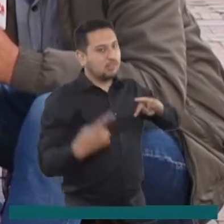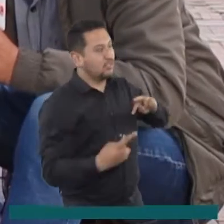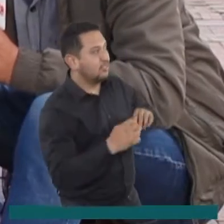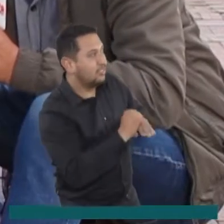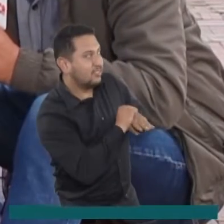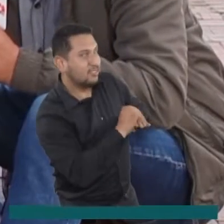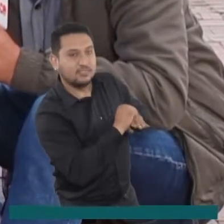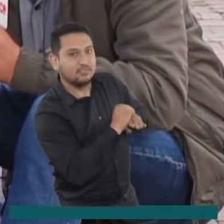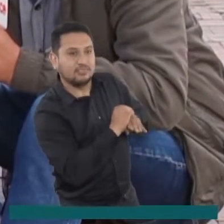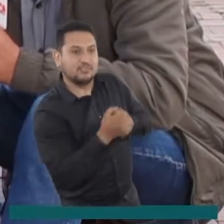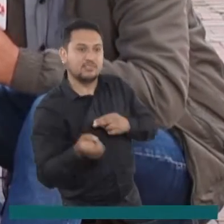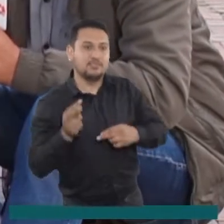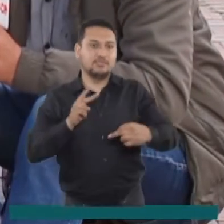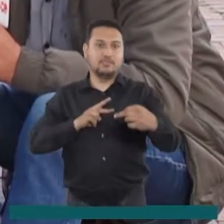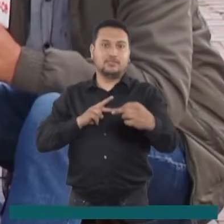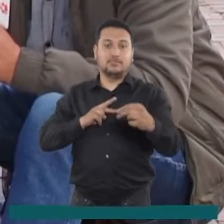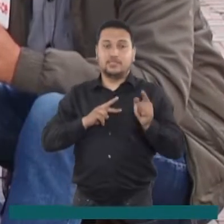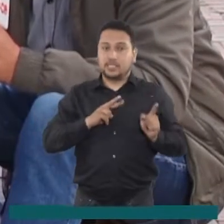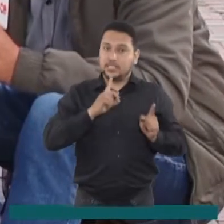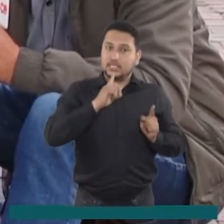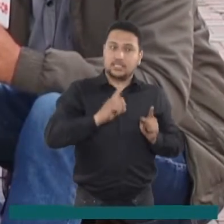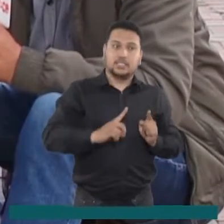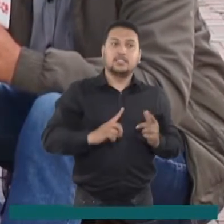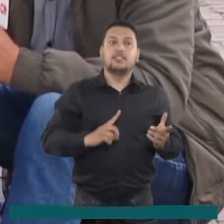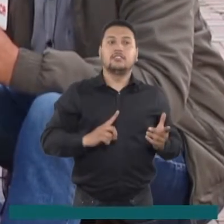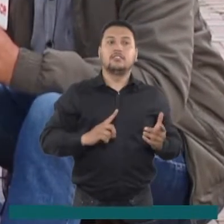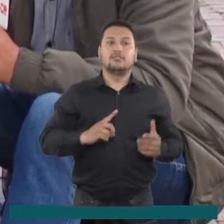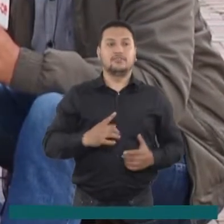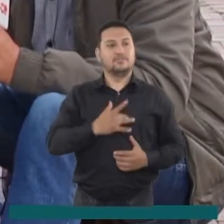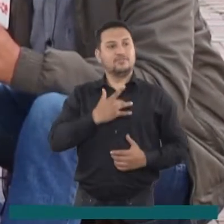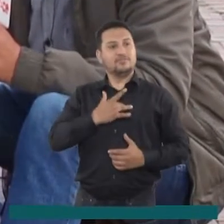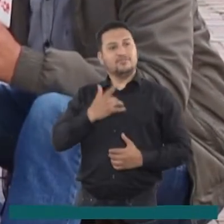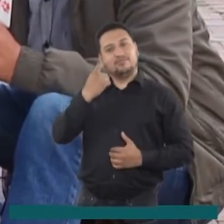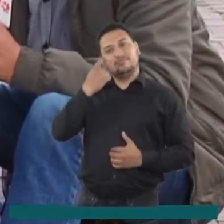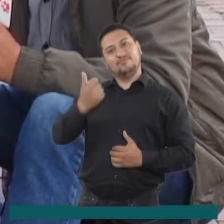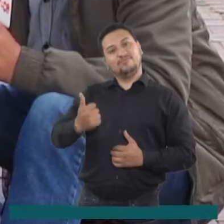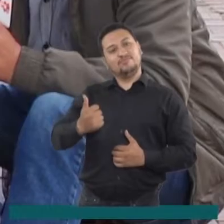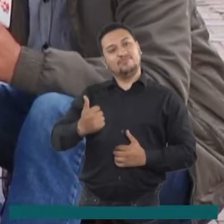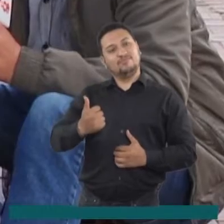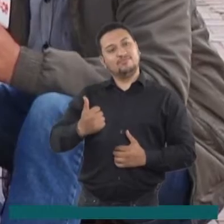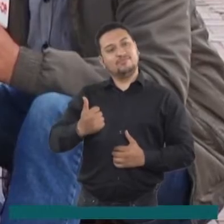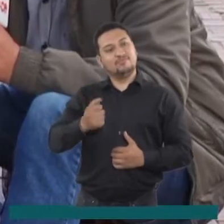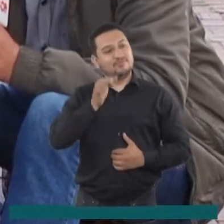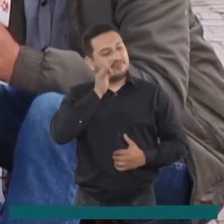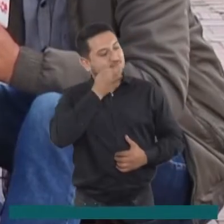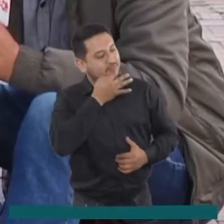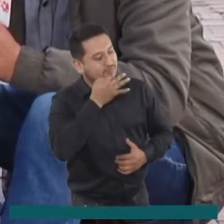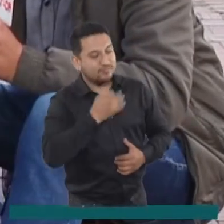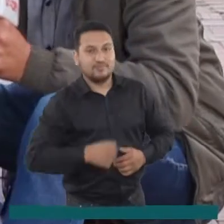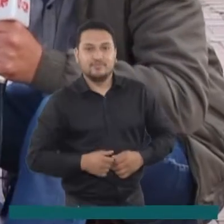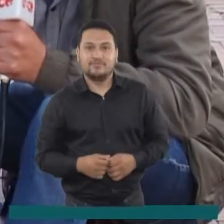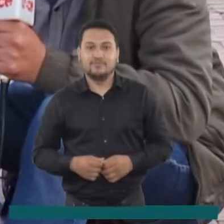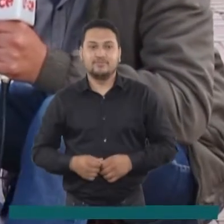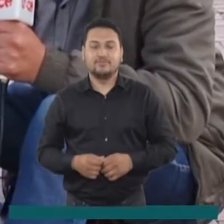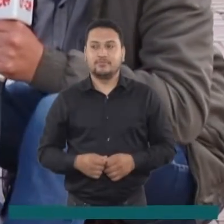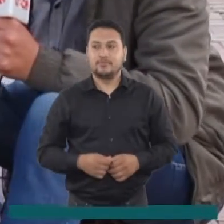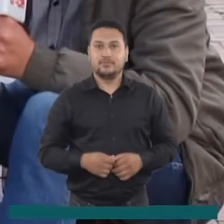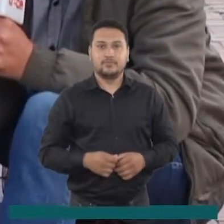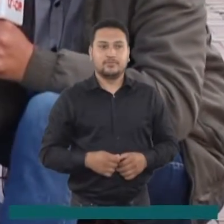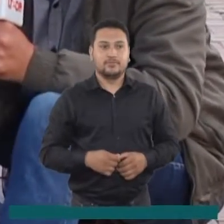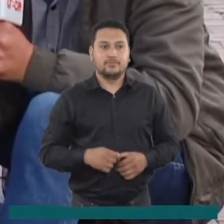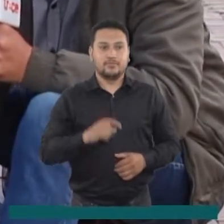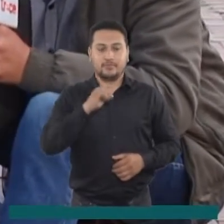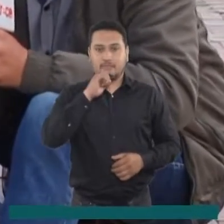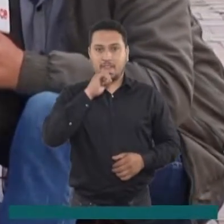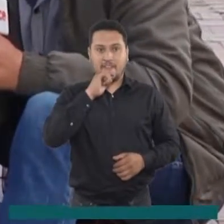limpia los zapatos a ella en vez de ella limpiarle los zapatos a alguien. Ella dice que la sensación es fenomenal. Sí,